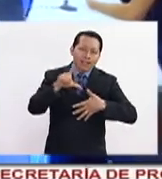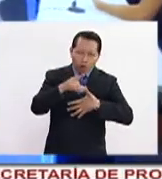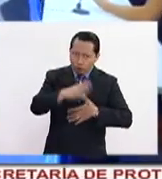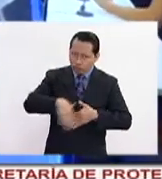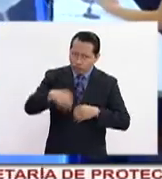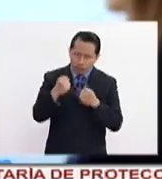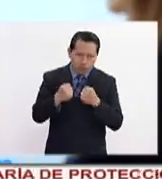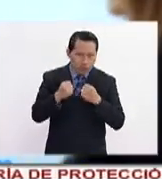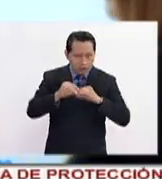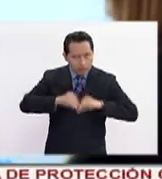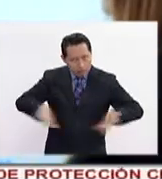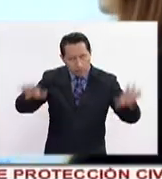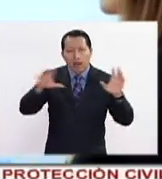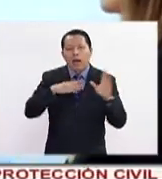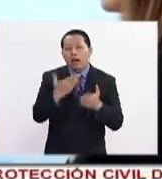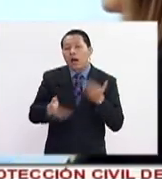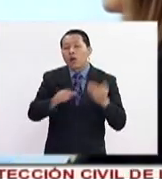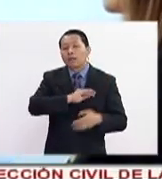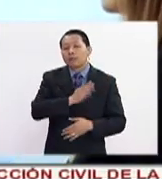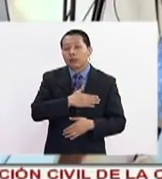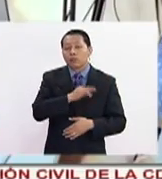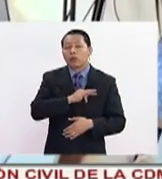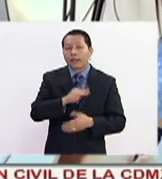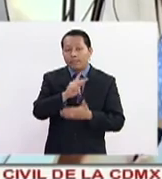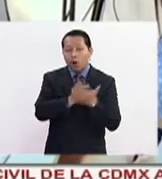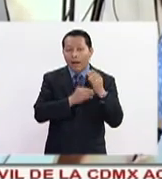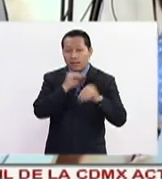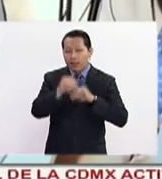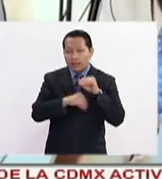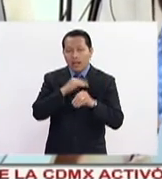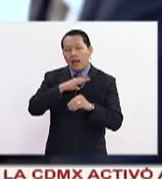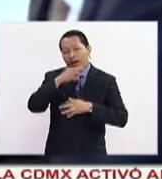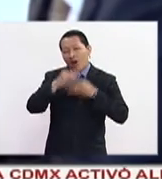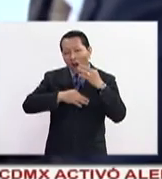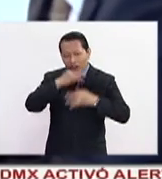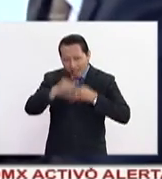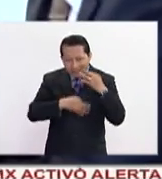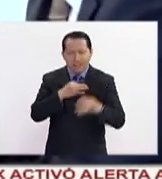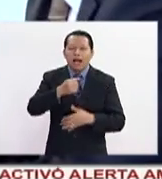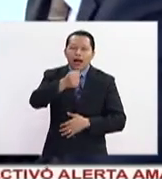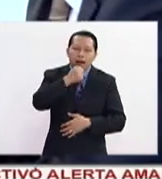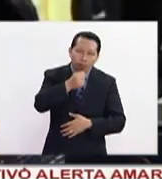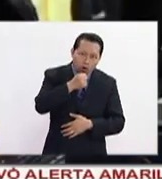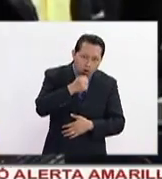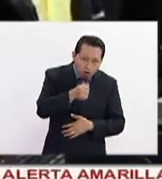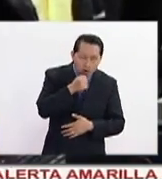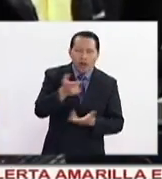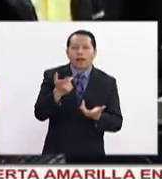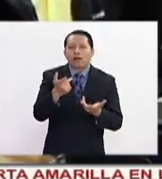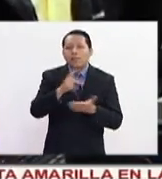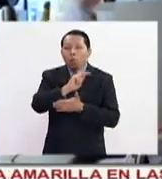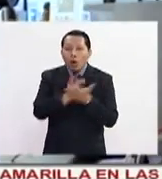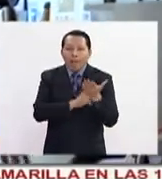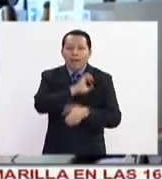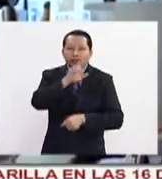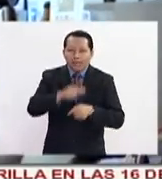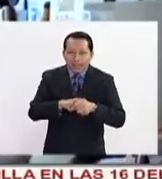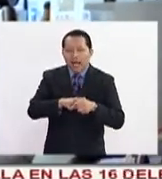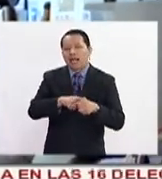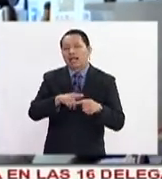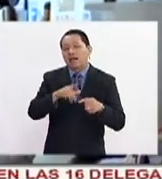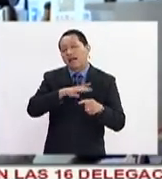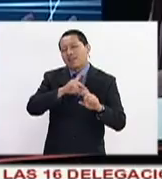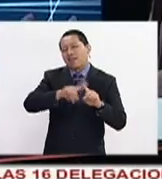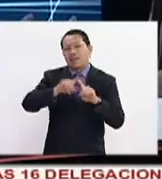mundo, ahora en español, con una programación conformada por noticieros, reportajes y programas especiales